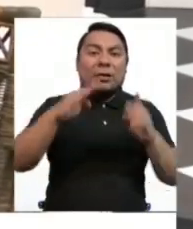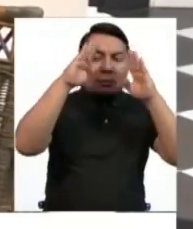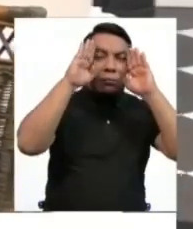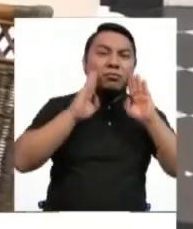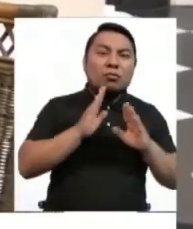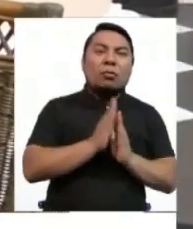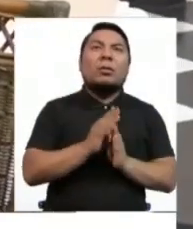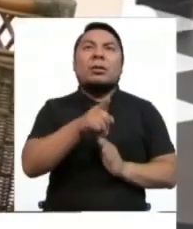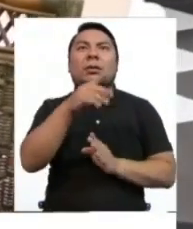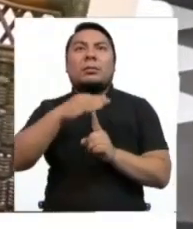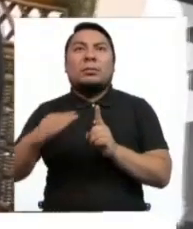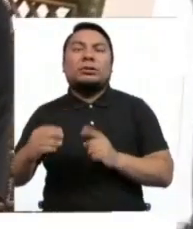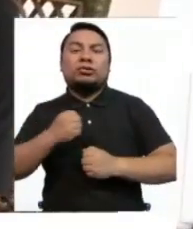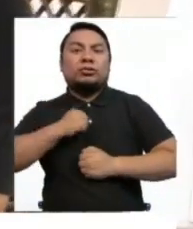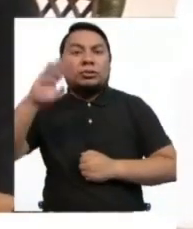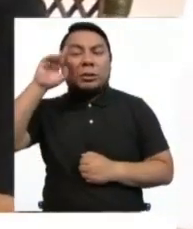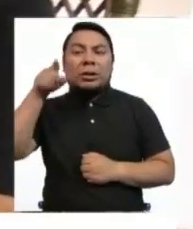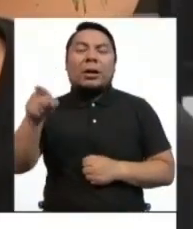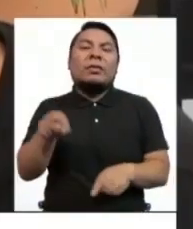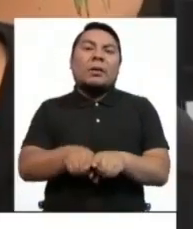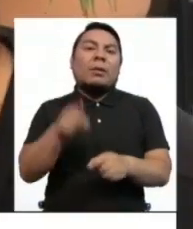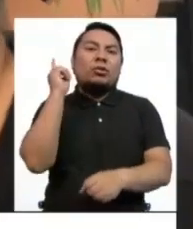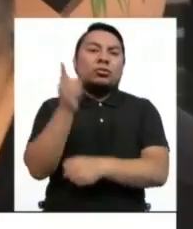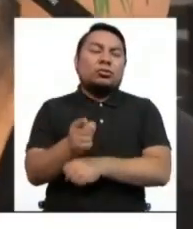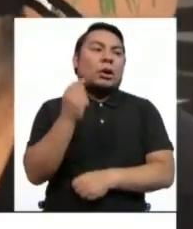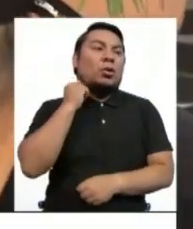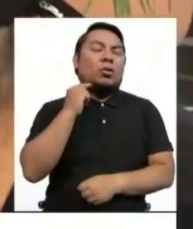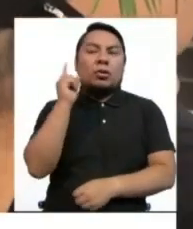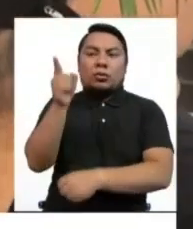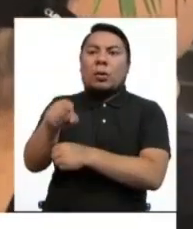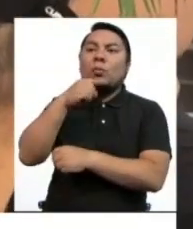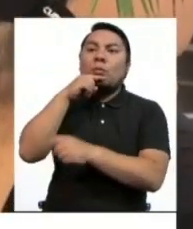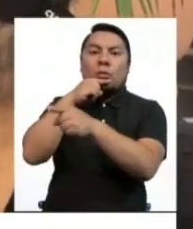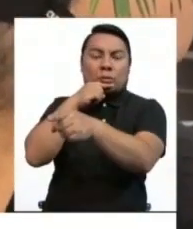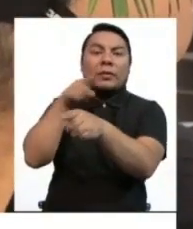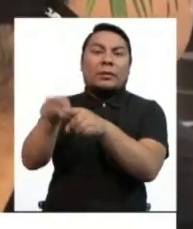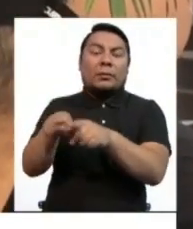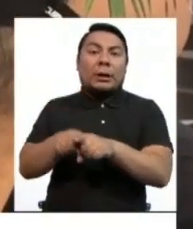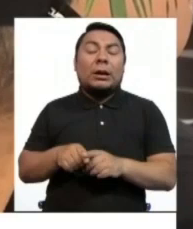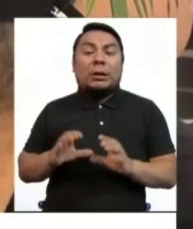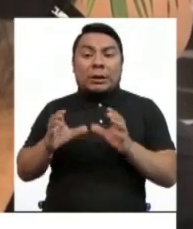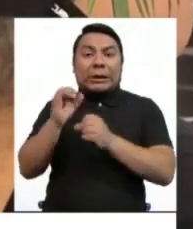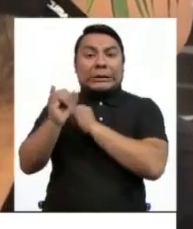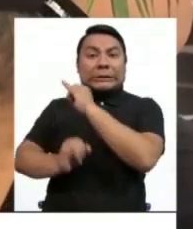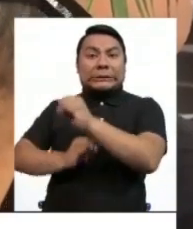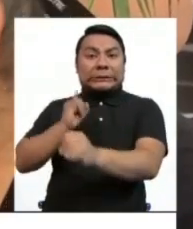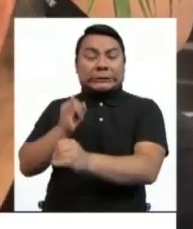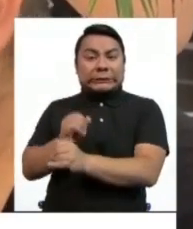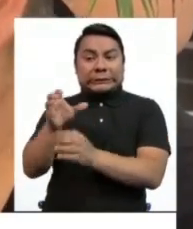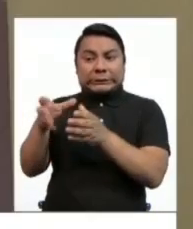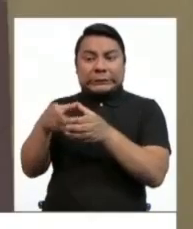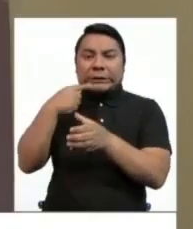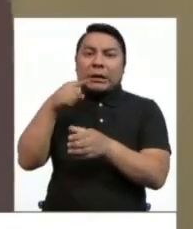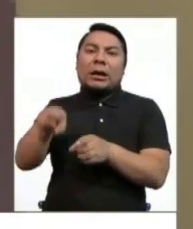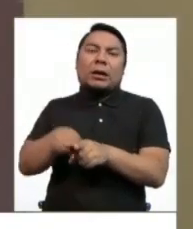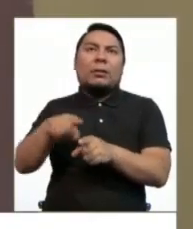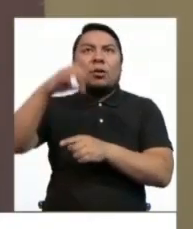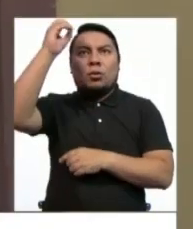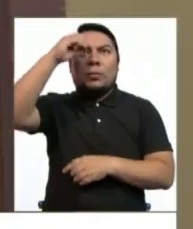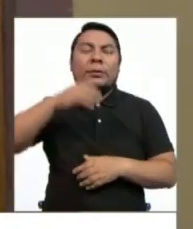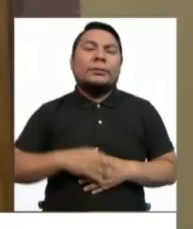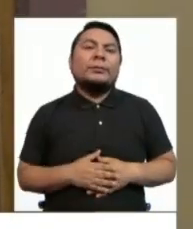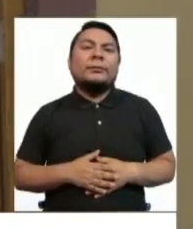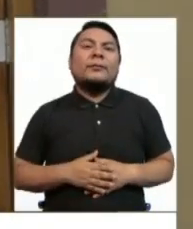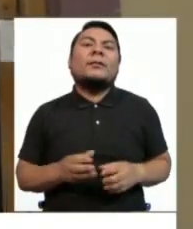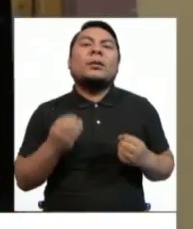Paola Ugaz, también fue querellada por el arzobispo Sodalite. Incluso Amnistía Internacional se ha pronunciado al respecto. Es que en